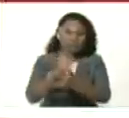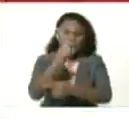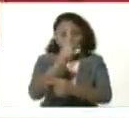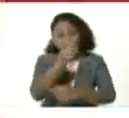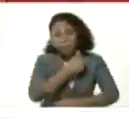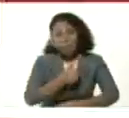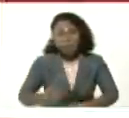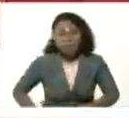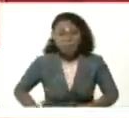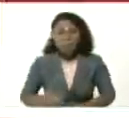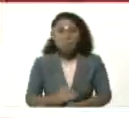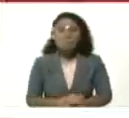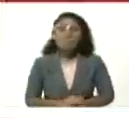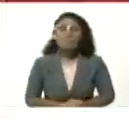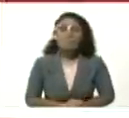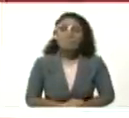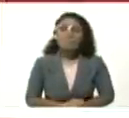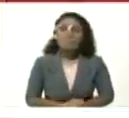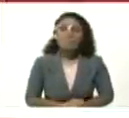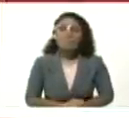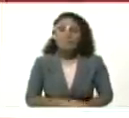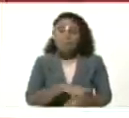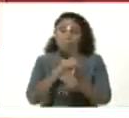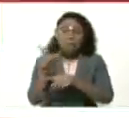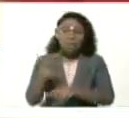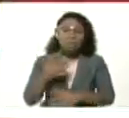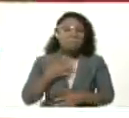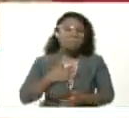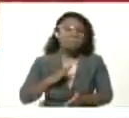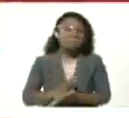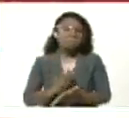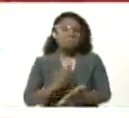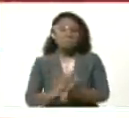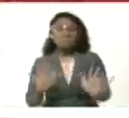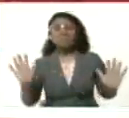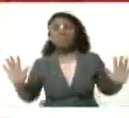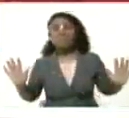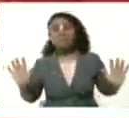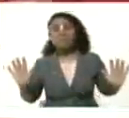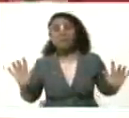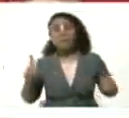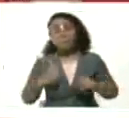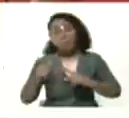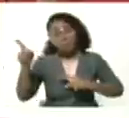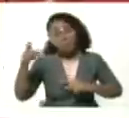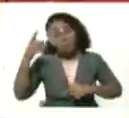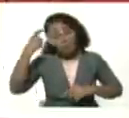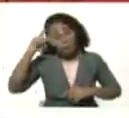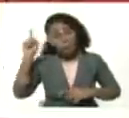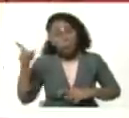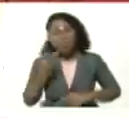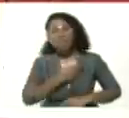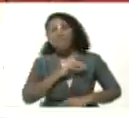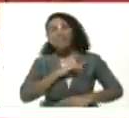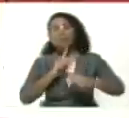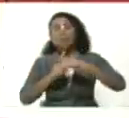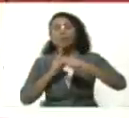presidente. Y así tranquilamente. Claro, previamente recuerda que hicieron aquel falso positivo